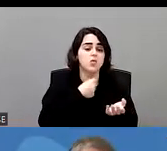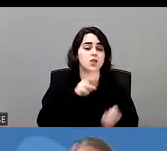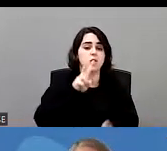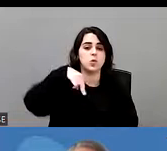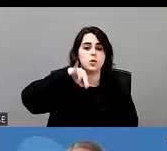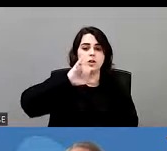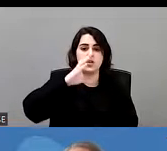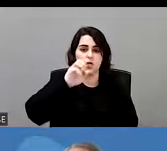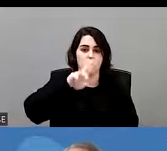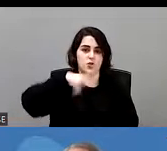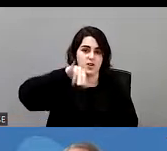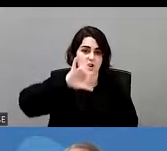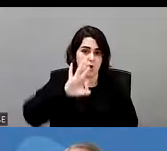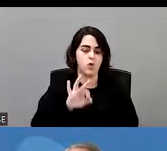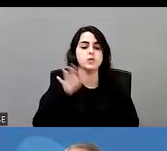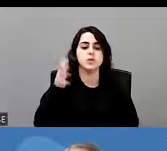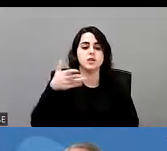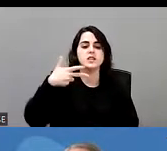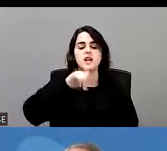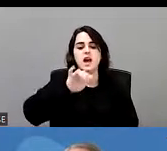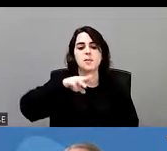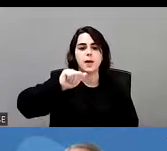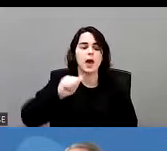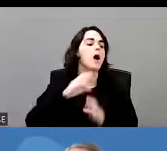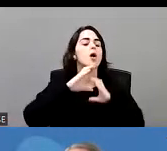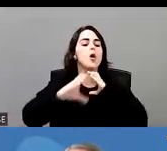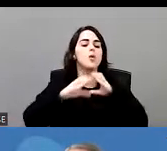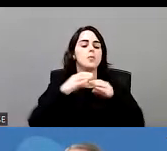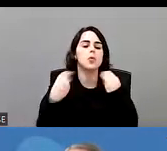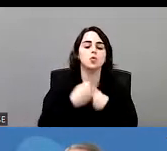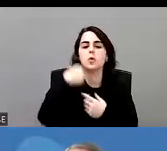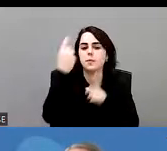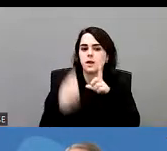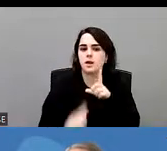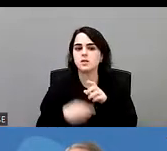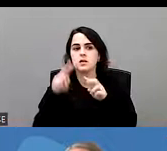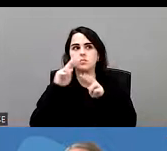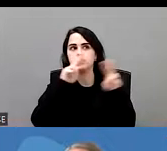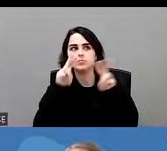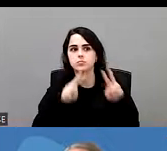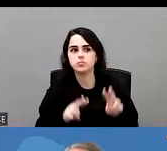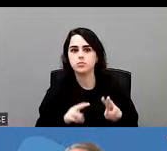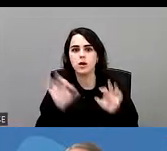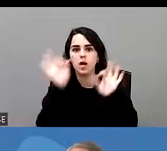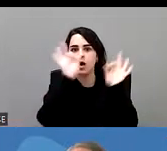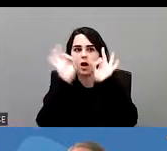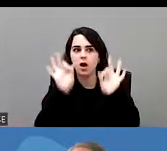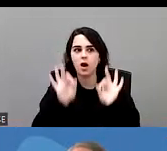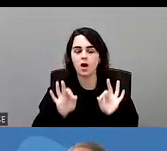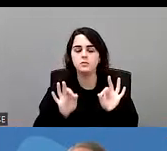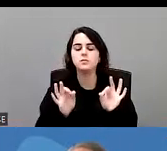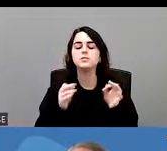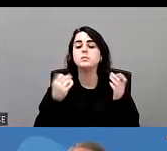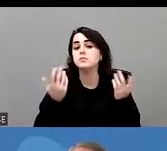gustan los unicornios. Entonces, Chaima tiene un comunicador con pictogramas, con un acceso por mirada y, bueno,